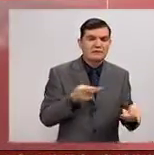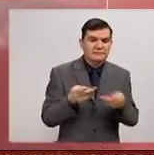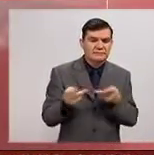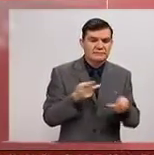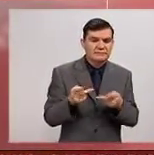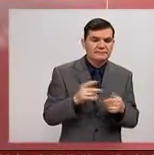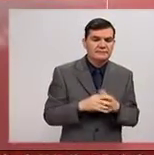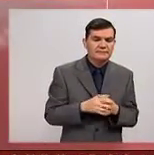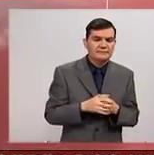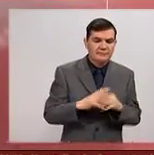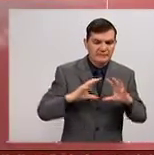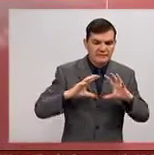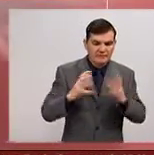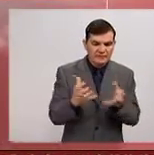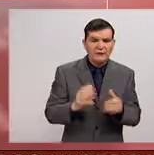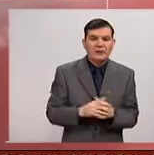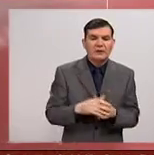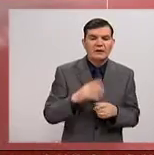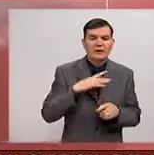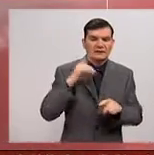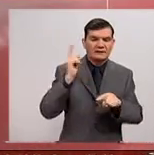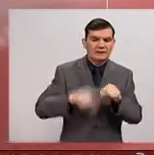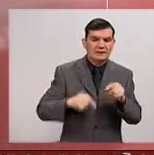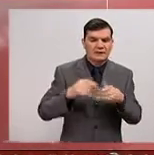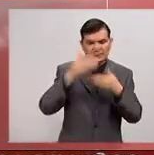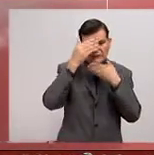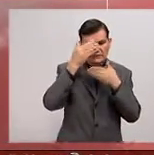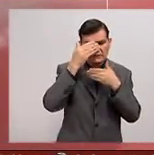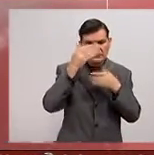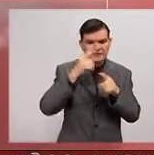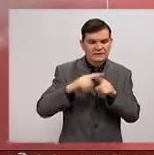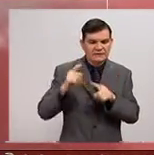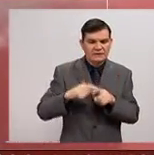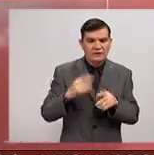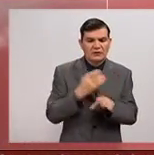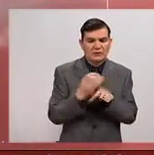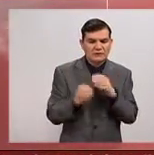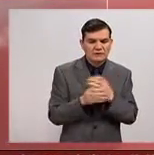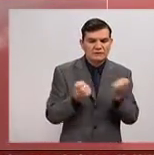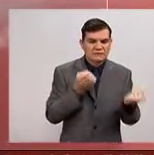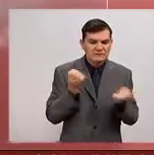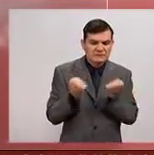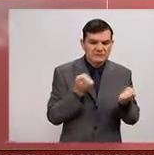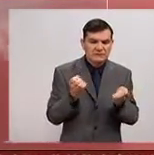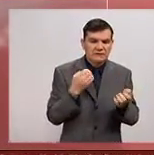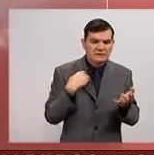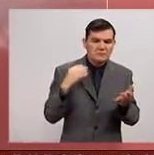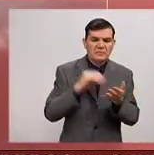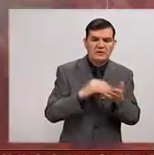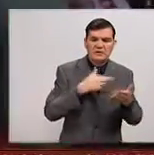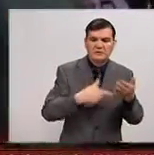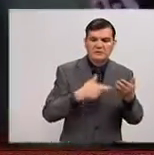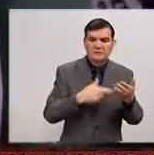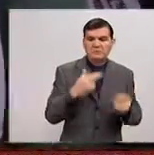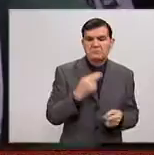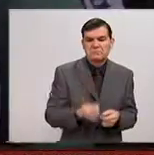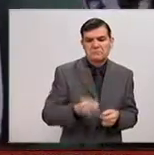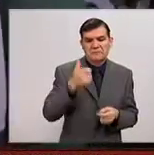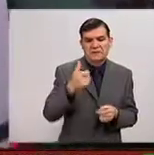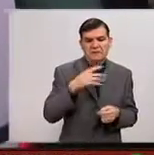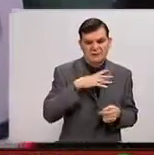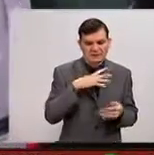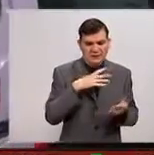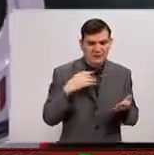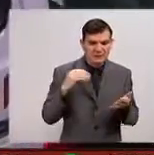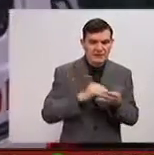estrategia global en contra del terrorismo en cuestión práctica está dando los primeros resultados. Hay que tener en